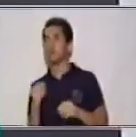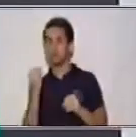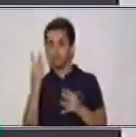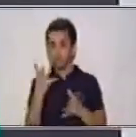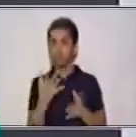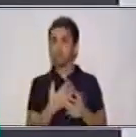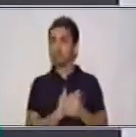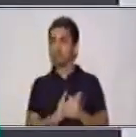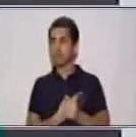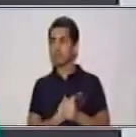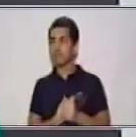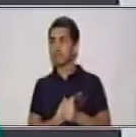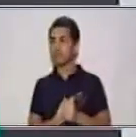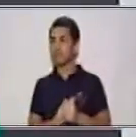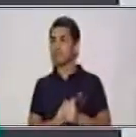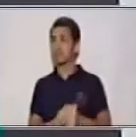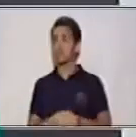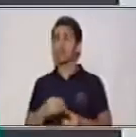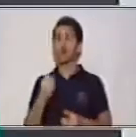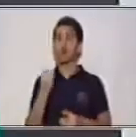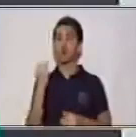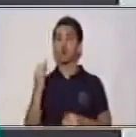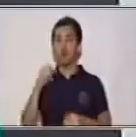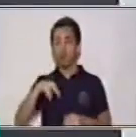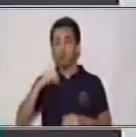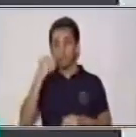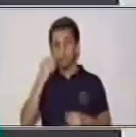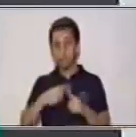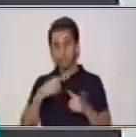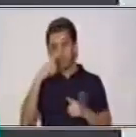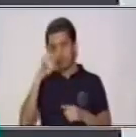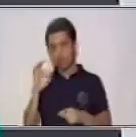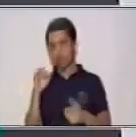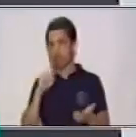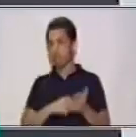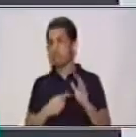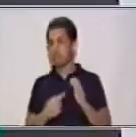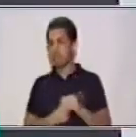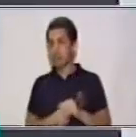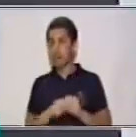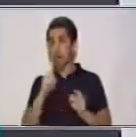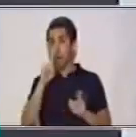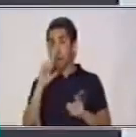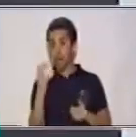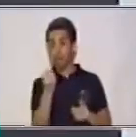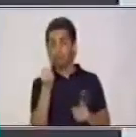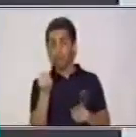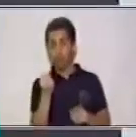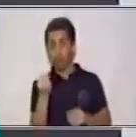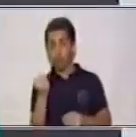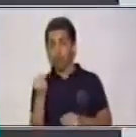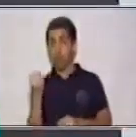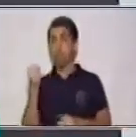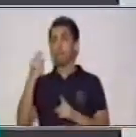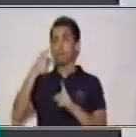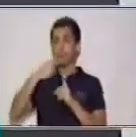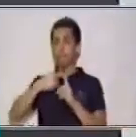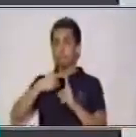es un número mixto, que consta de un entero y una fracción.